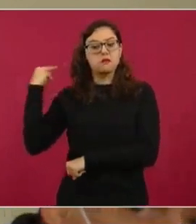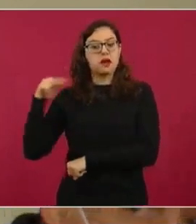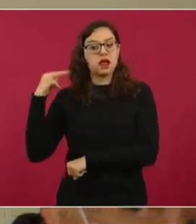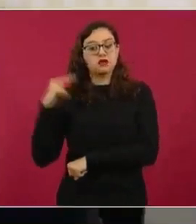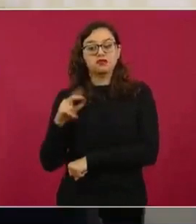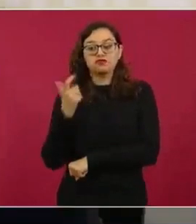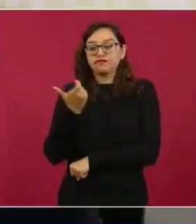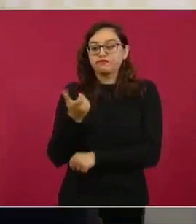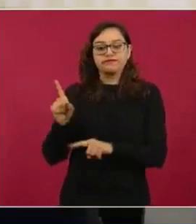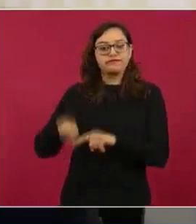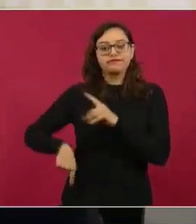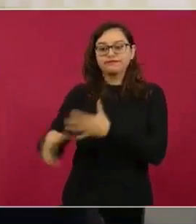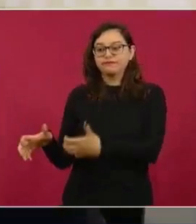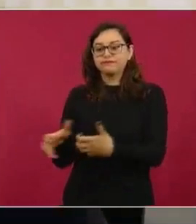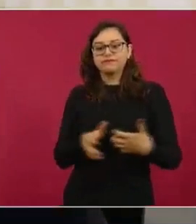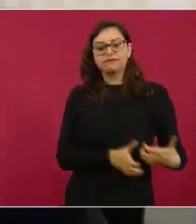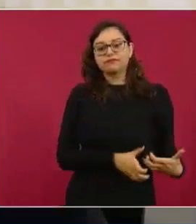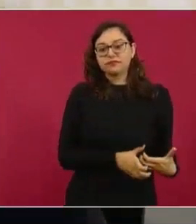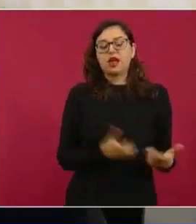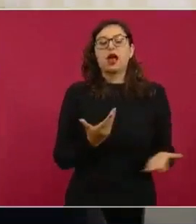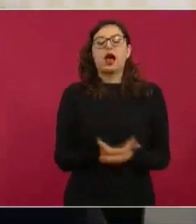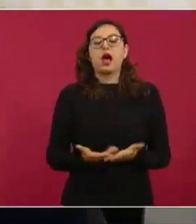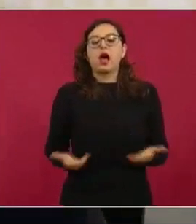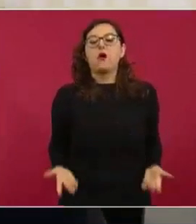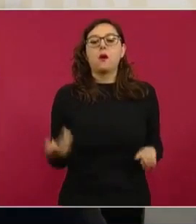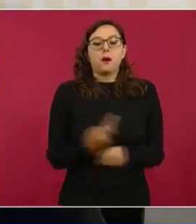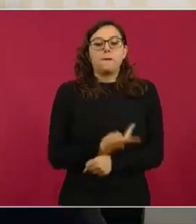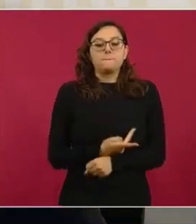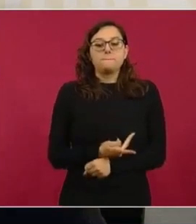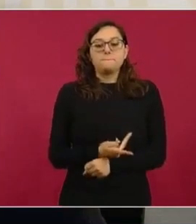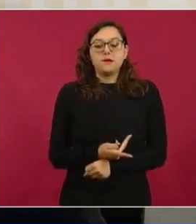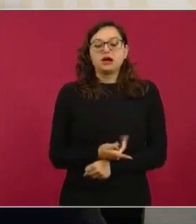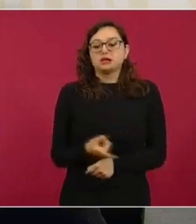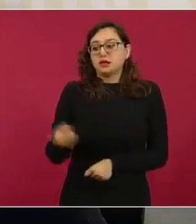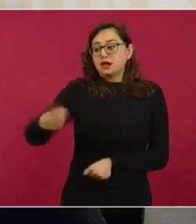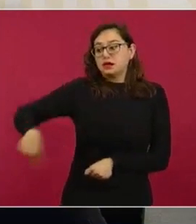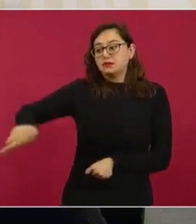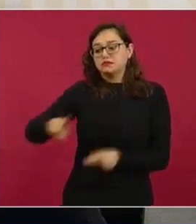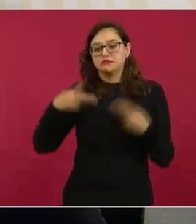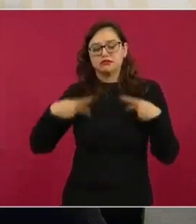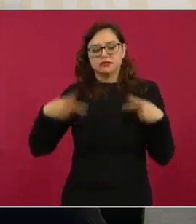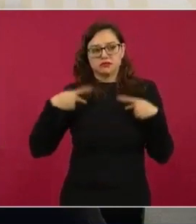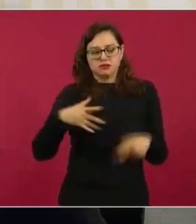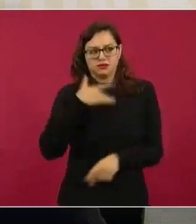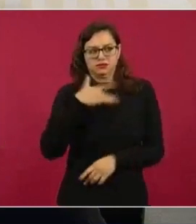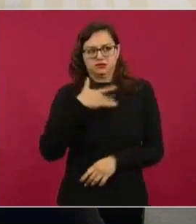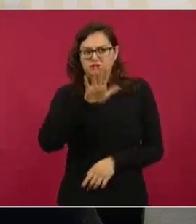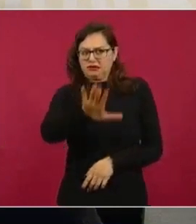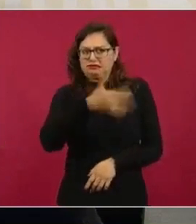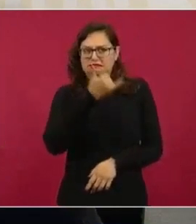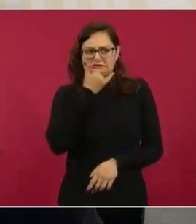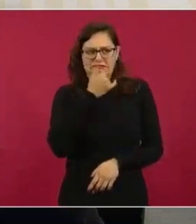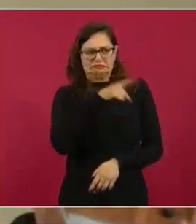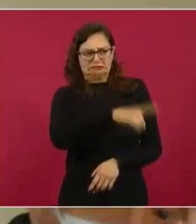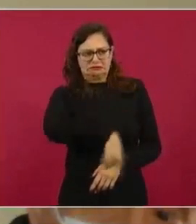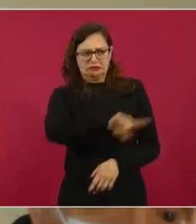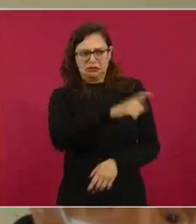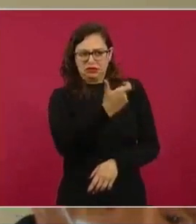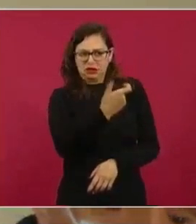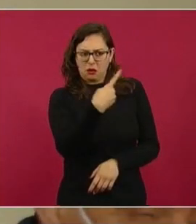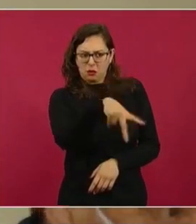de importaciones y exportaciones, señalan estos afectados, le pertenece únicamente a estos políticos y